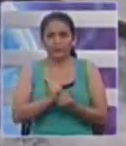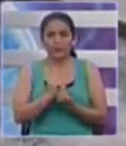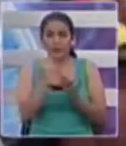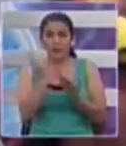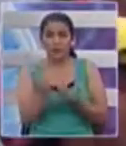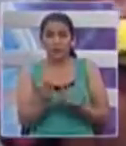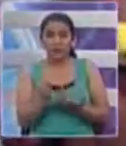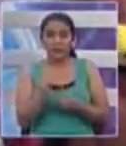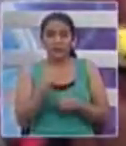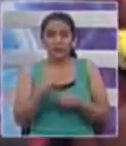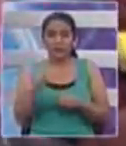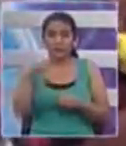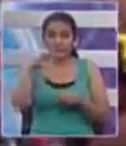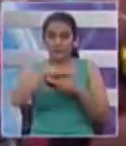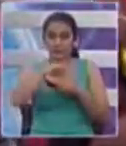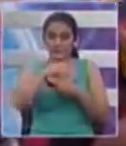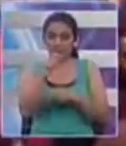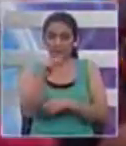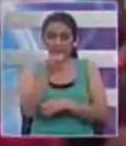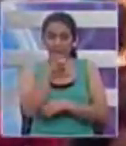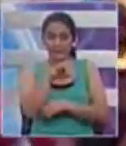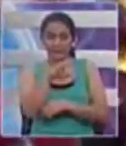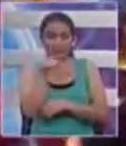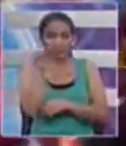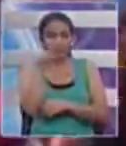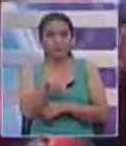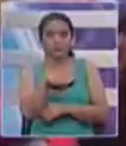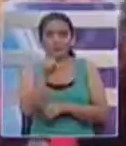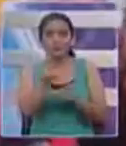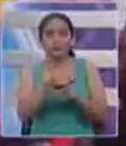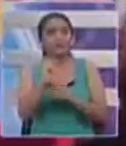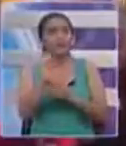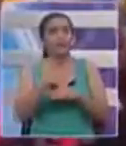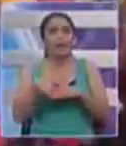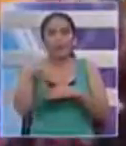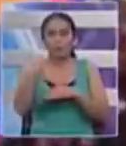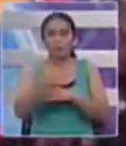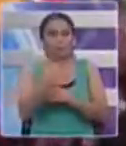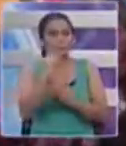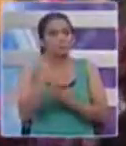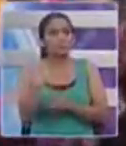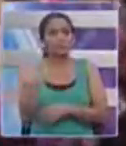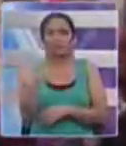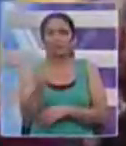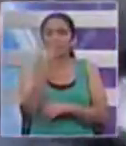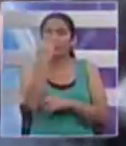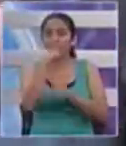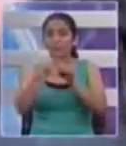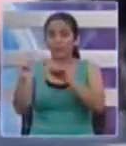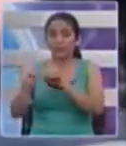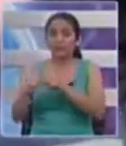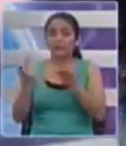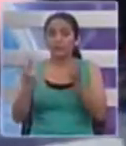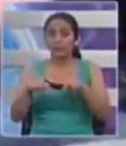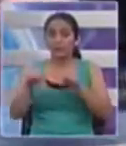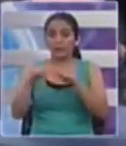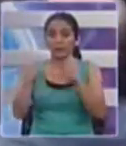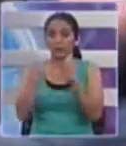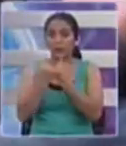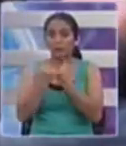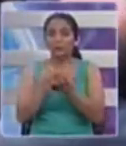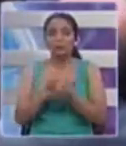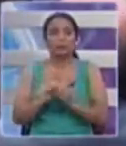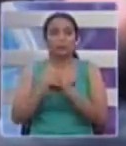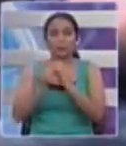del consejo nacional electoral portando banderas tricolores y también del movimiento creo y del movimiento suma están